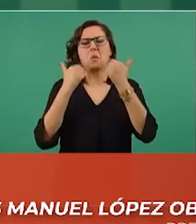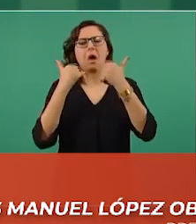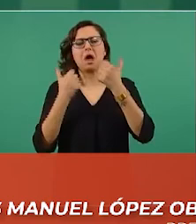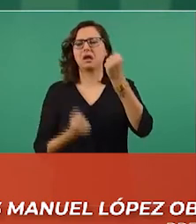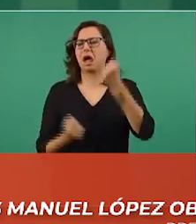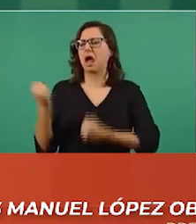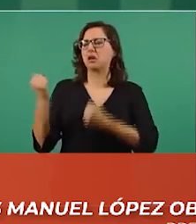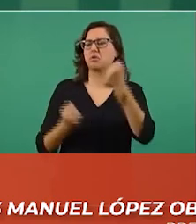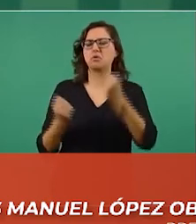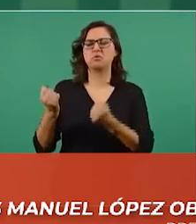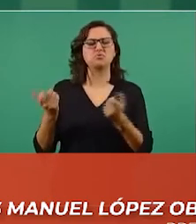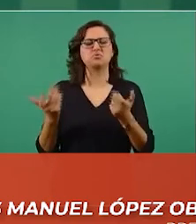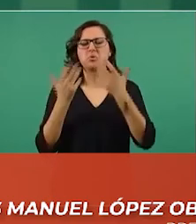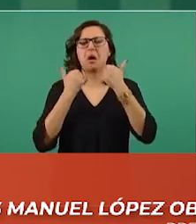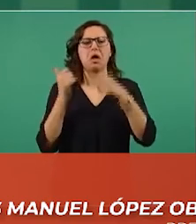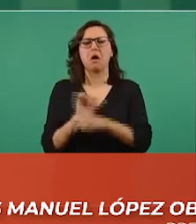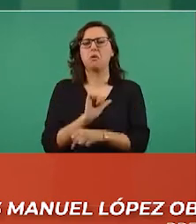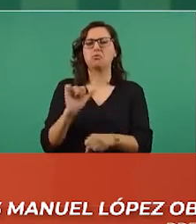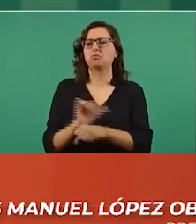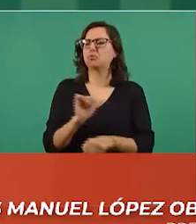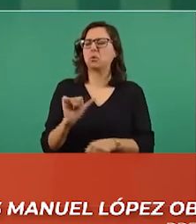vehículos, automóviles,